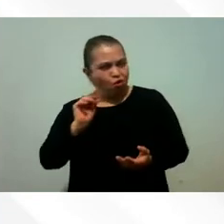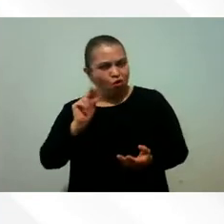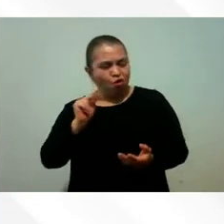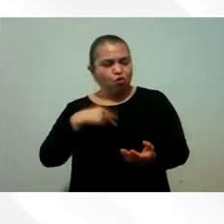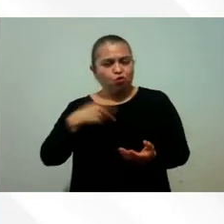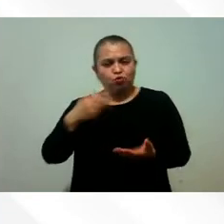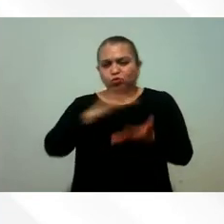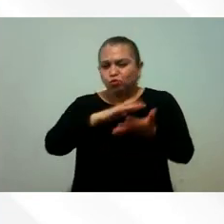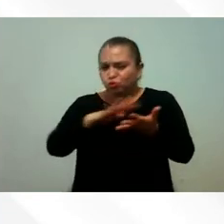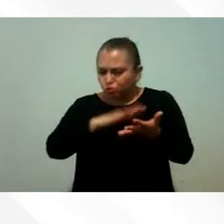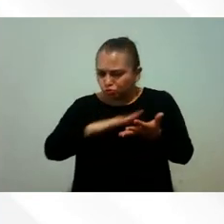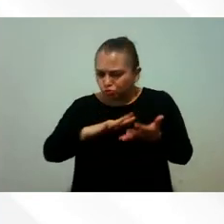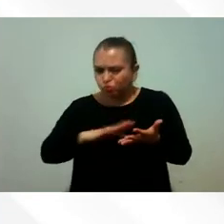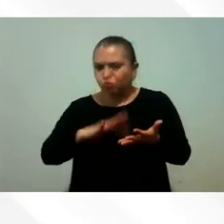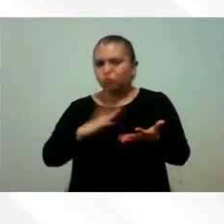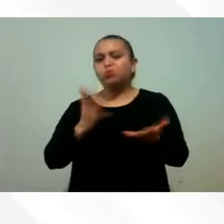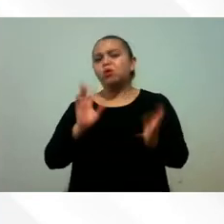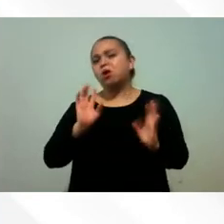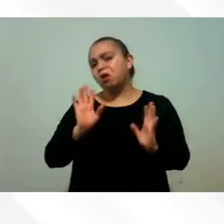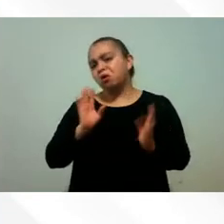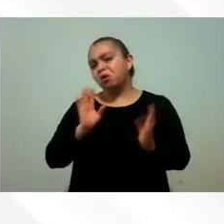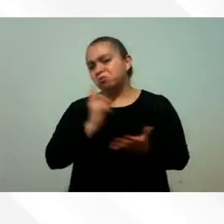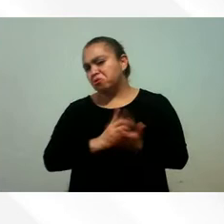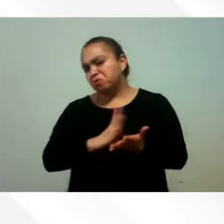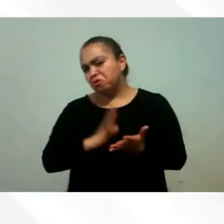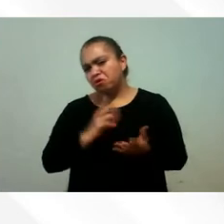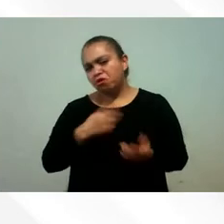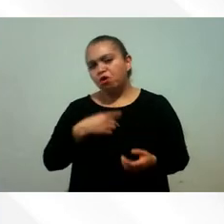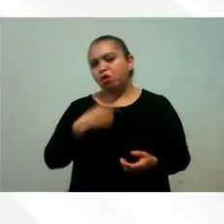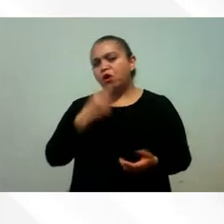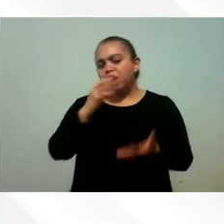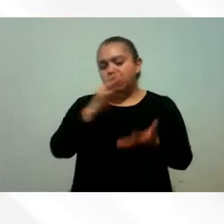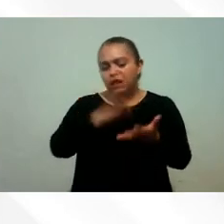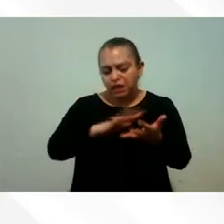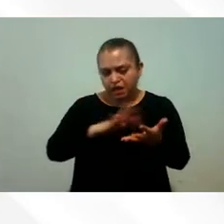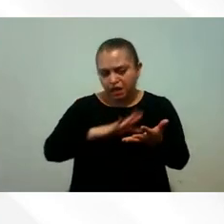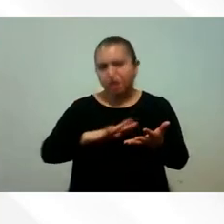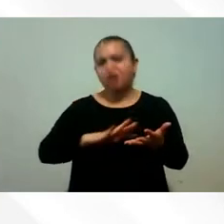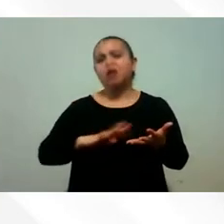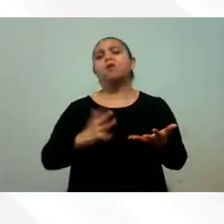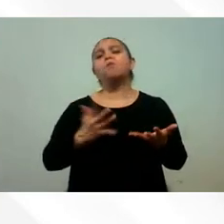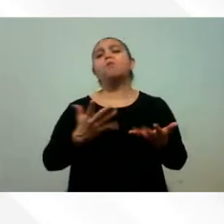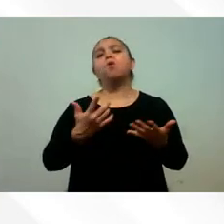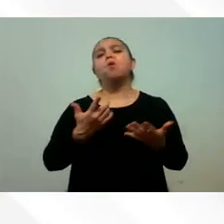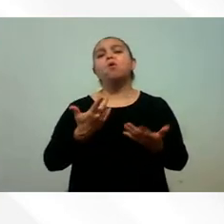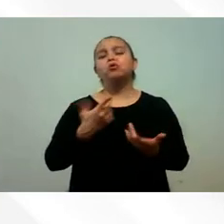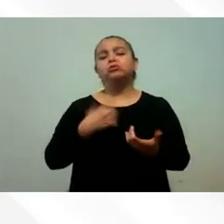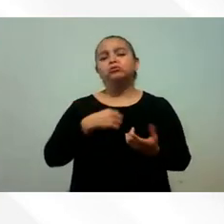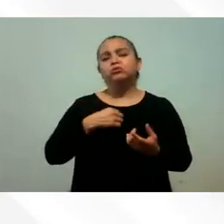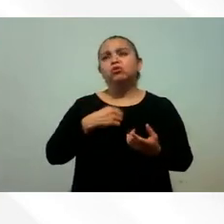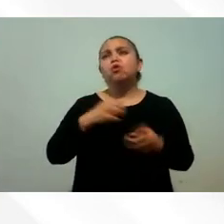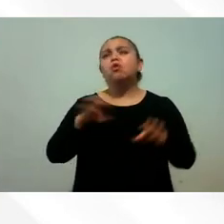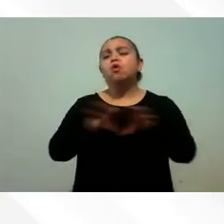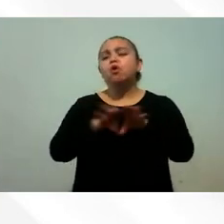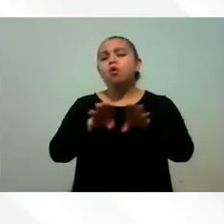del Principito y el Zorro y con todo lo que nos han regalado, cómo podríamos